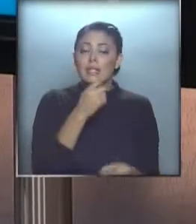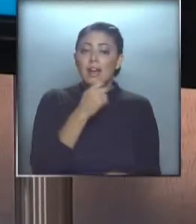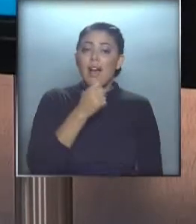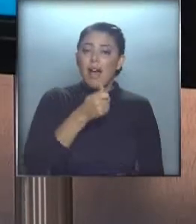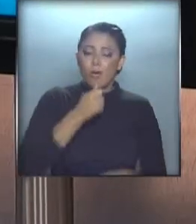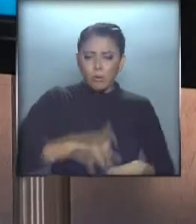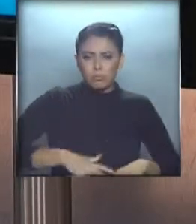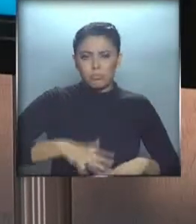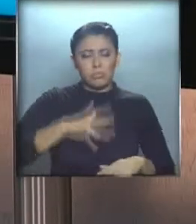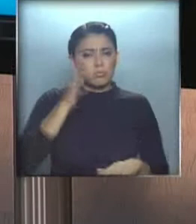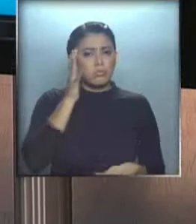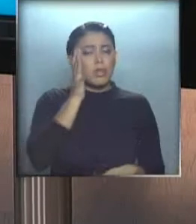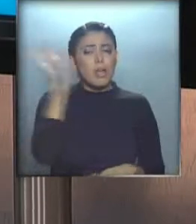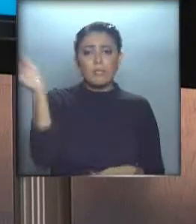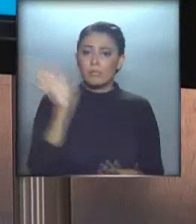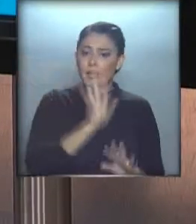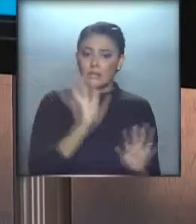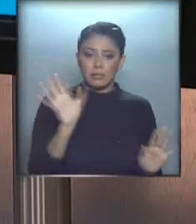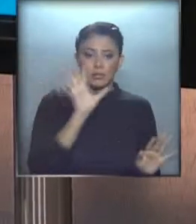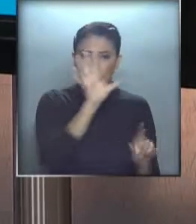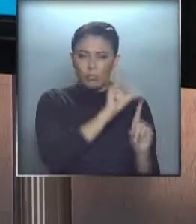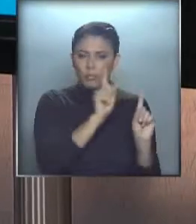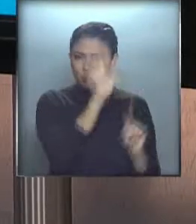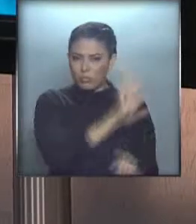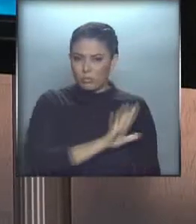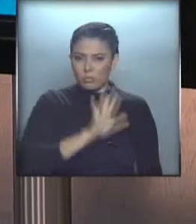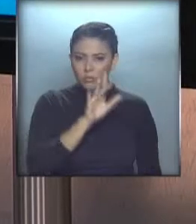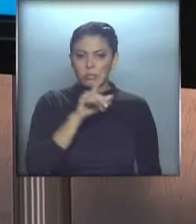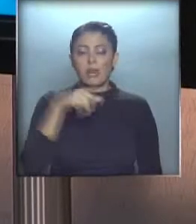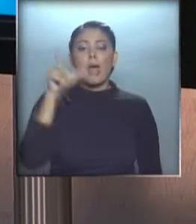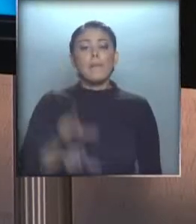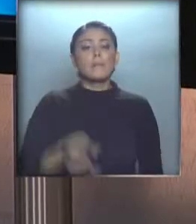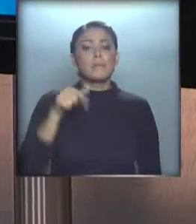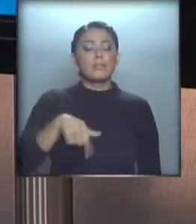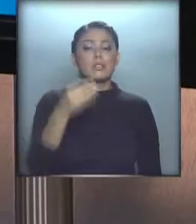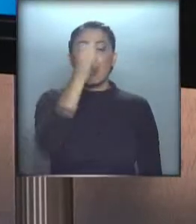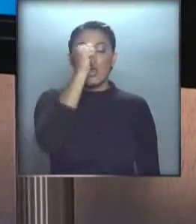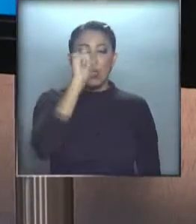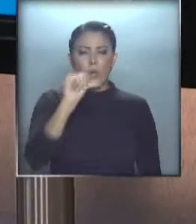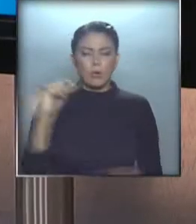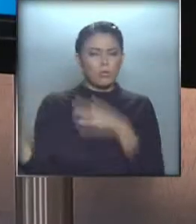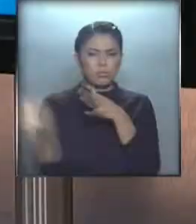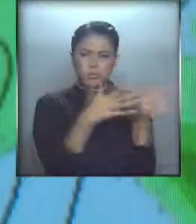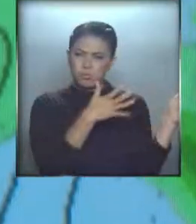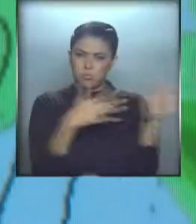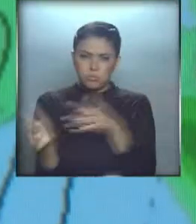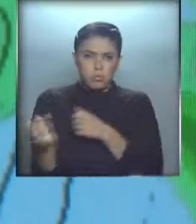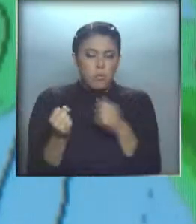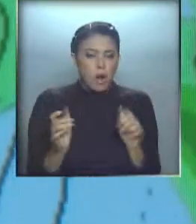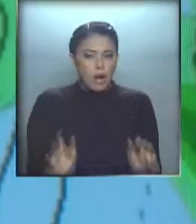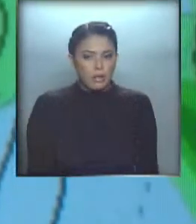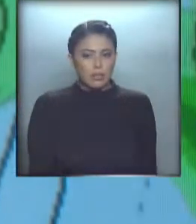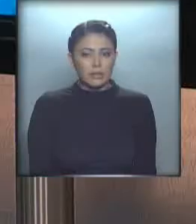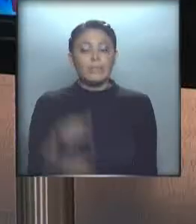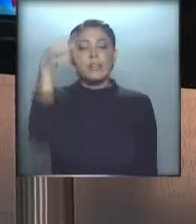allí justamente en el sur del litoral. En la Patagonia, ventarrón el fin de semana y fuerte, fuerte va a soplar.